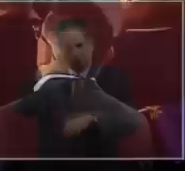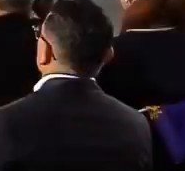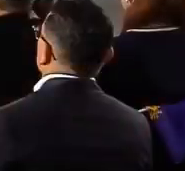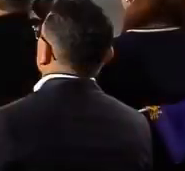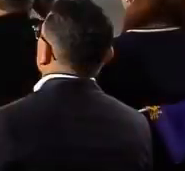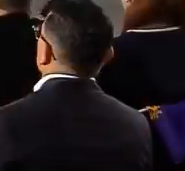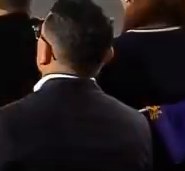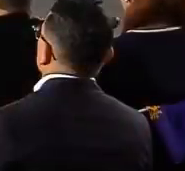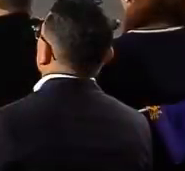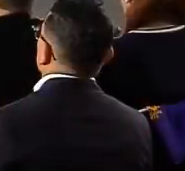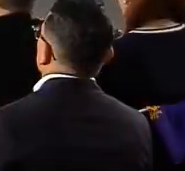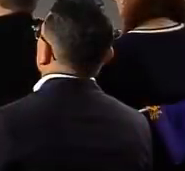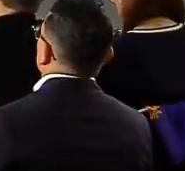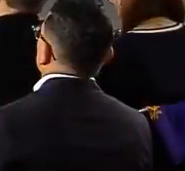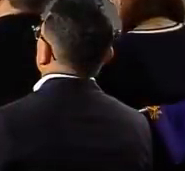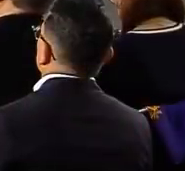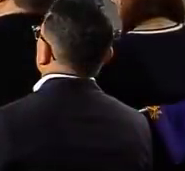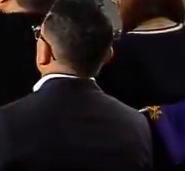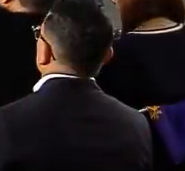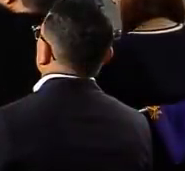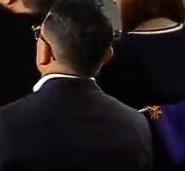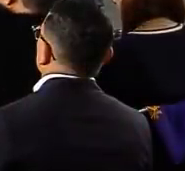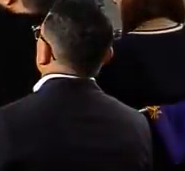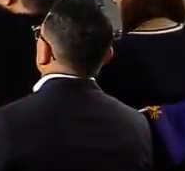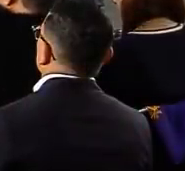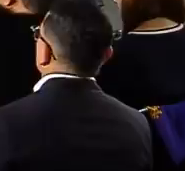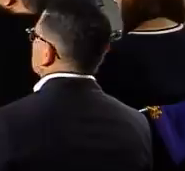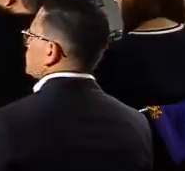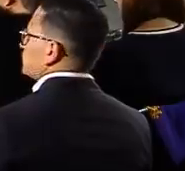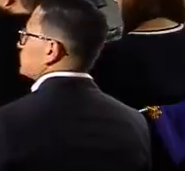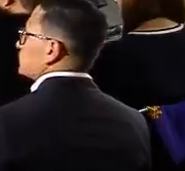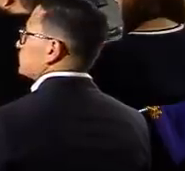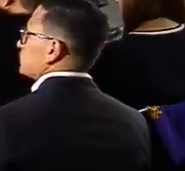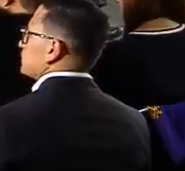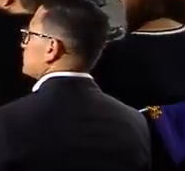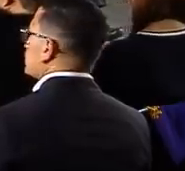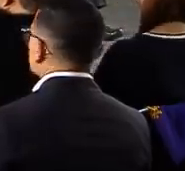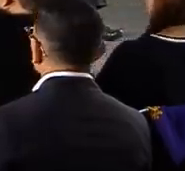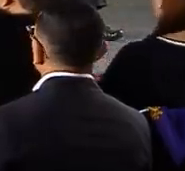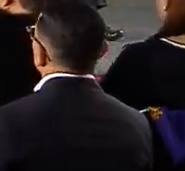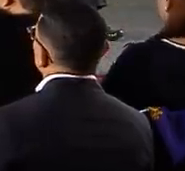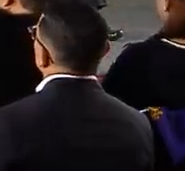Pemex. Me imagino que estás hablando de Pemex